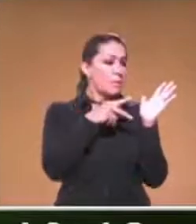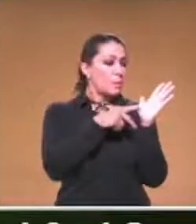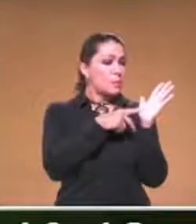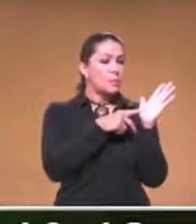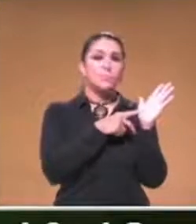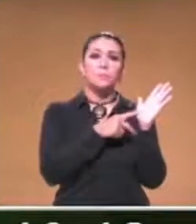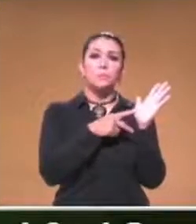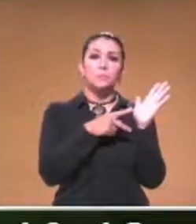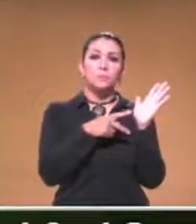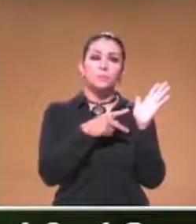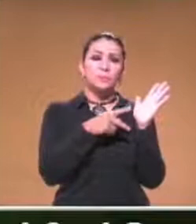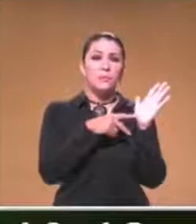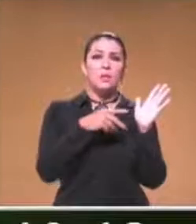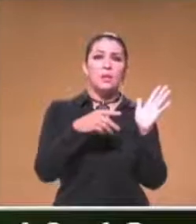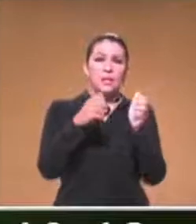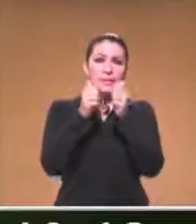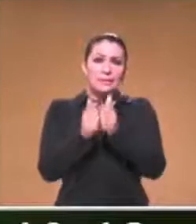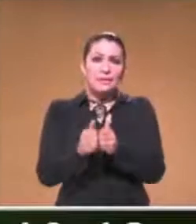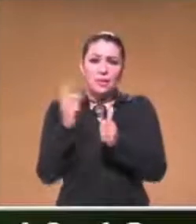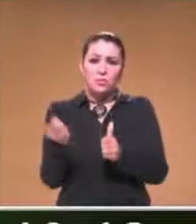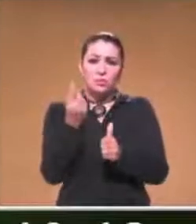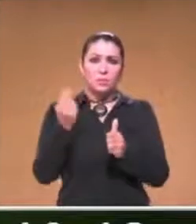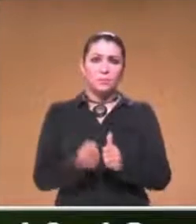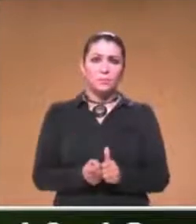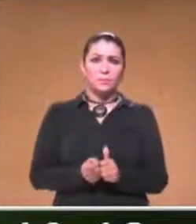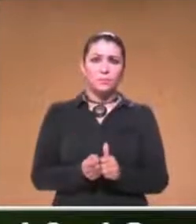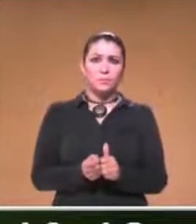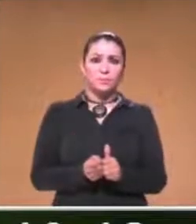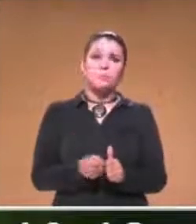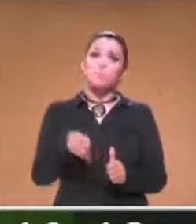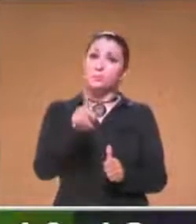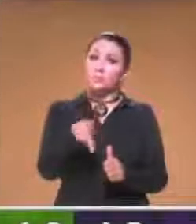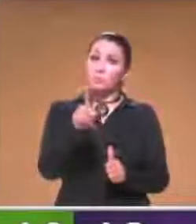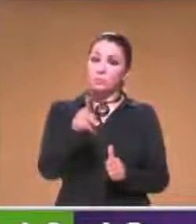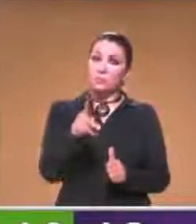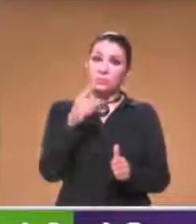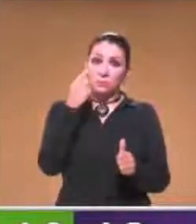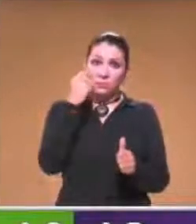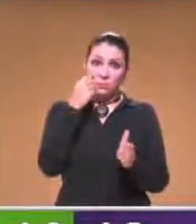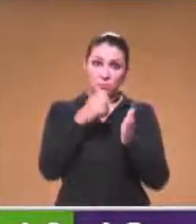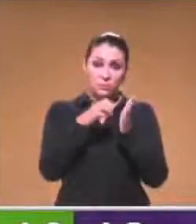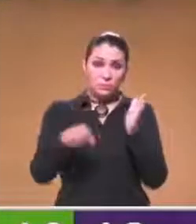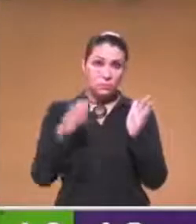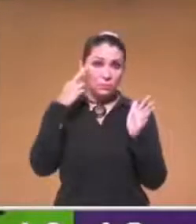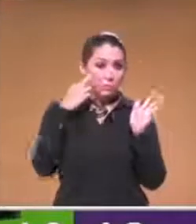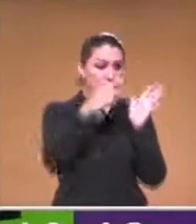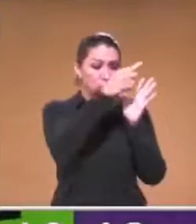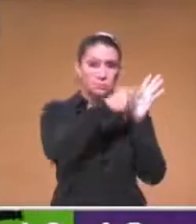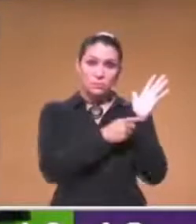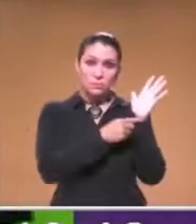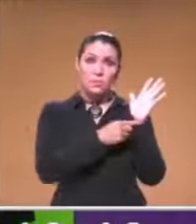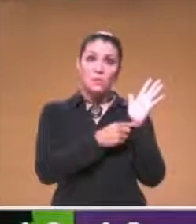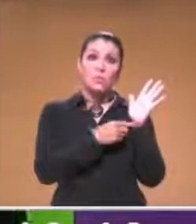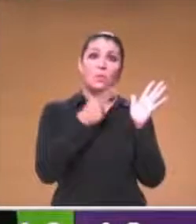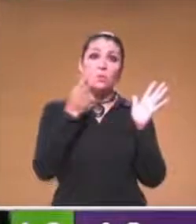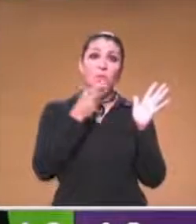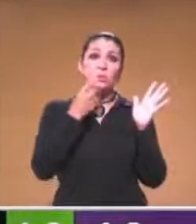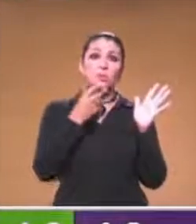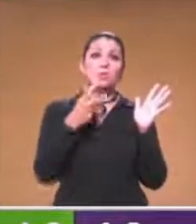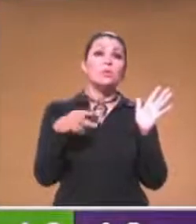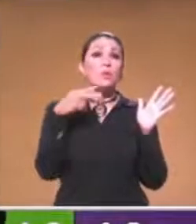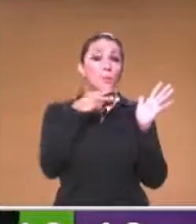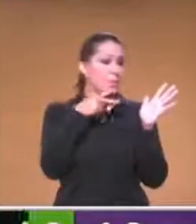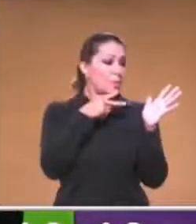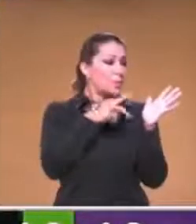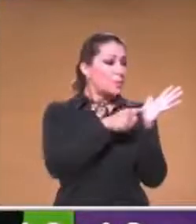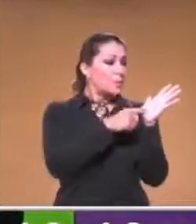ser o estar. Sin embargo, en los ejemplos que estamos hablando el día de hoy, vamos a utilizar este verbo únicamente como